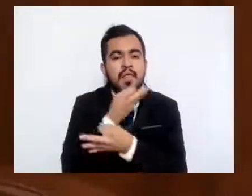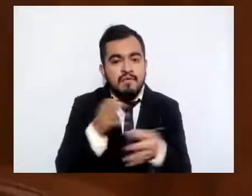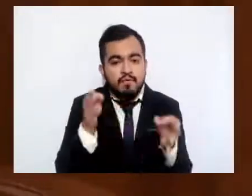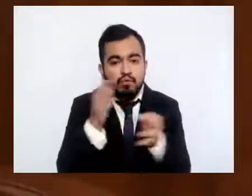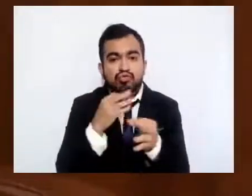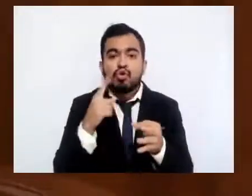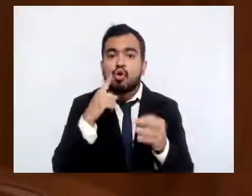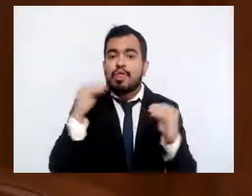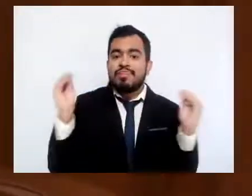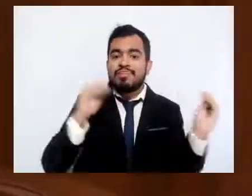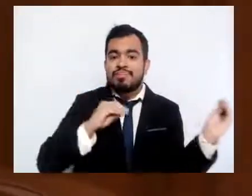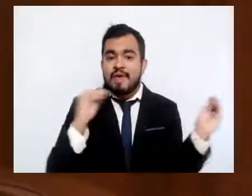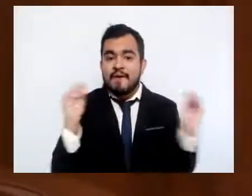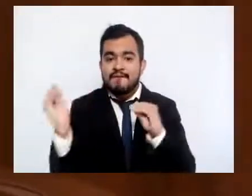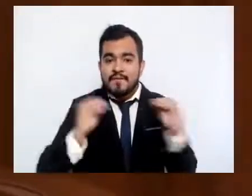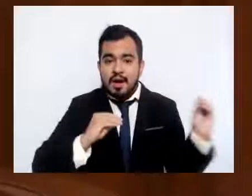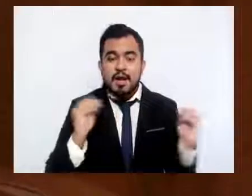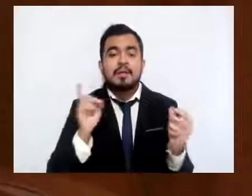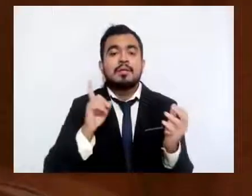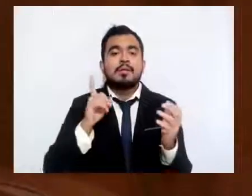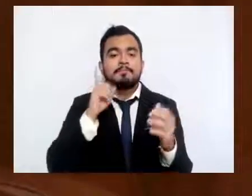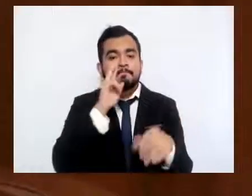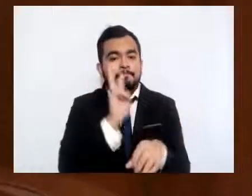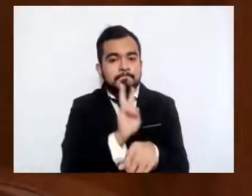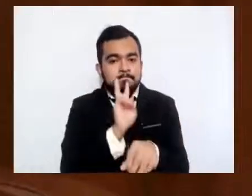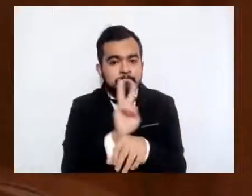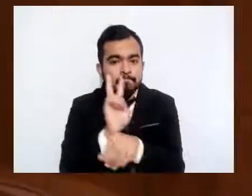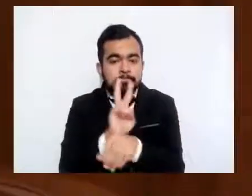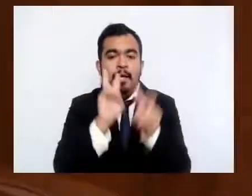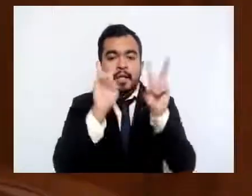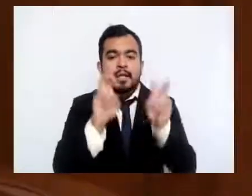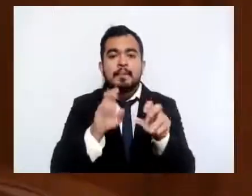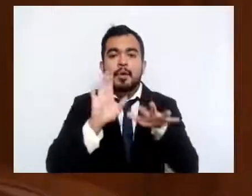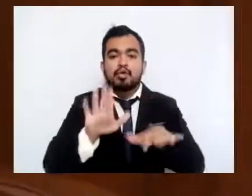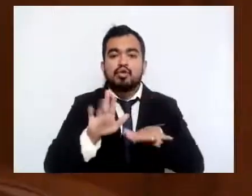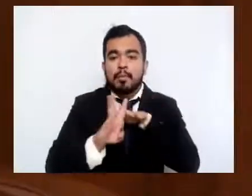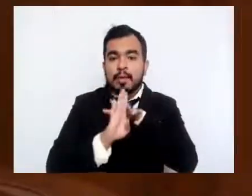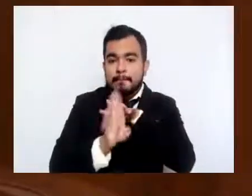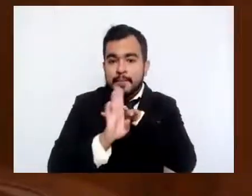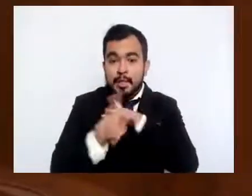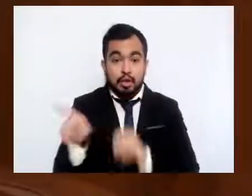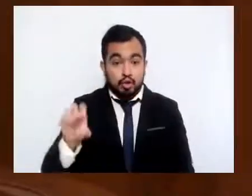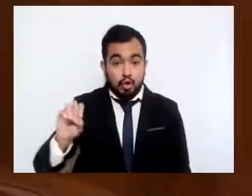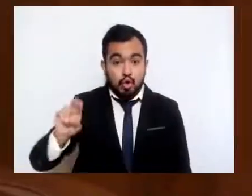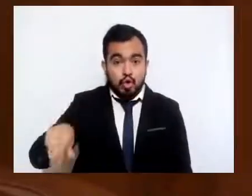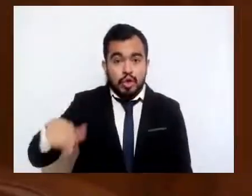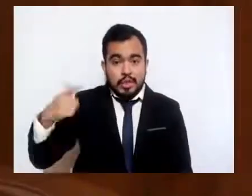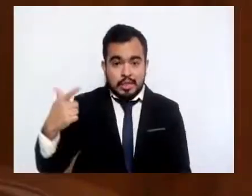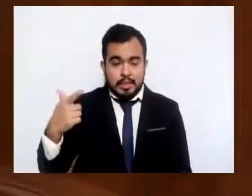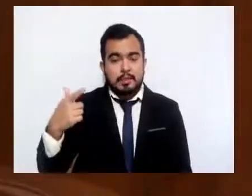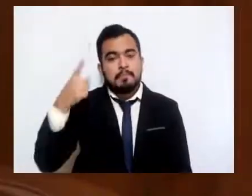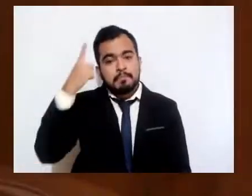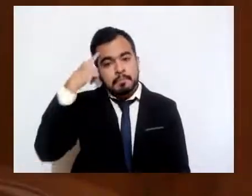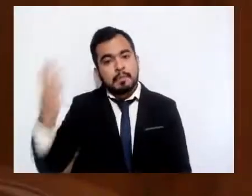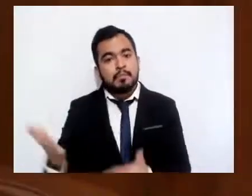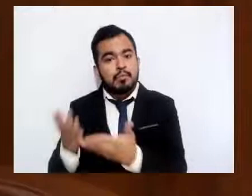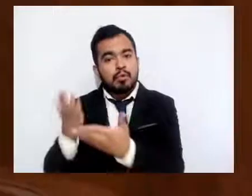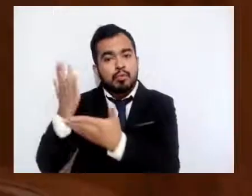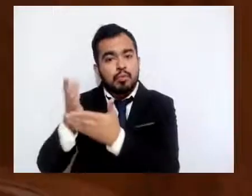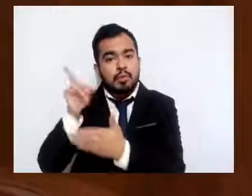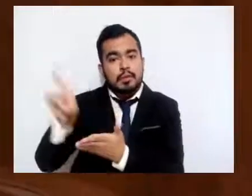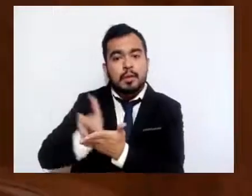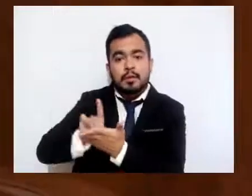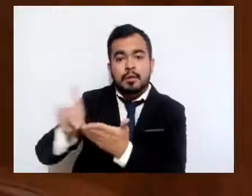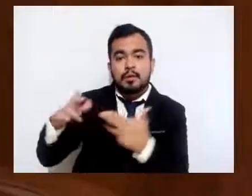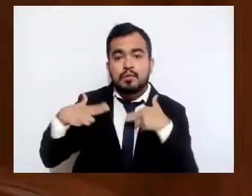a partir de lo cual han logrado colocar sus propuestas de atención a los derechos humanos en la discusión pública, por lo que